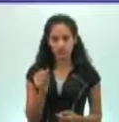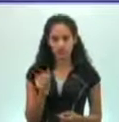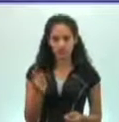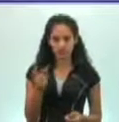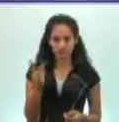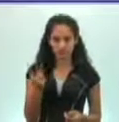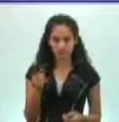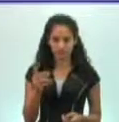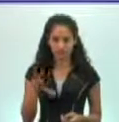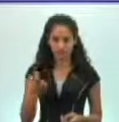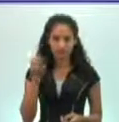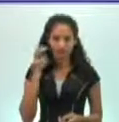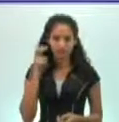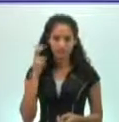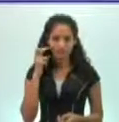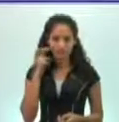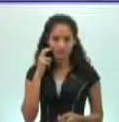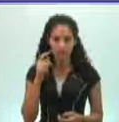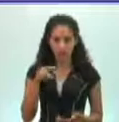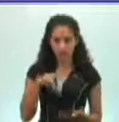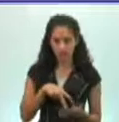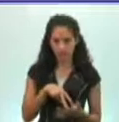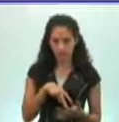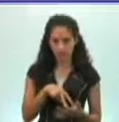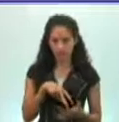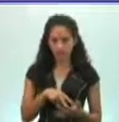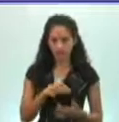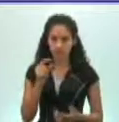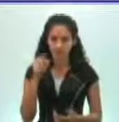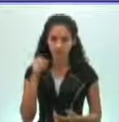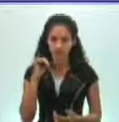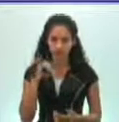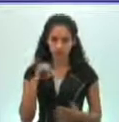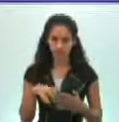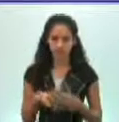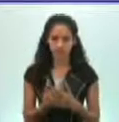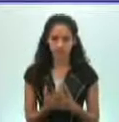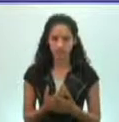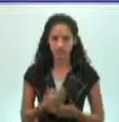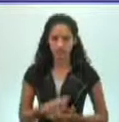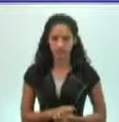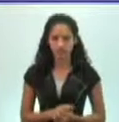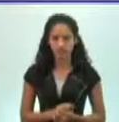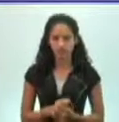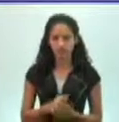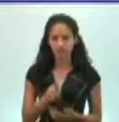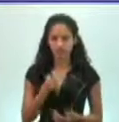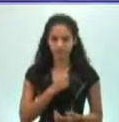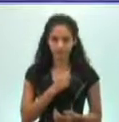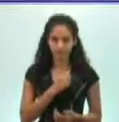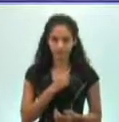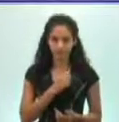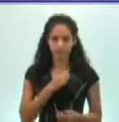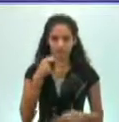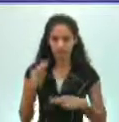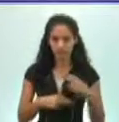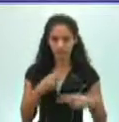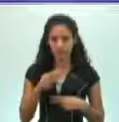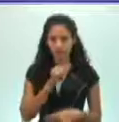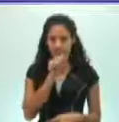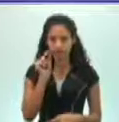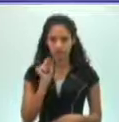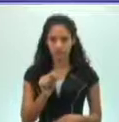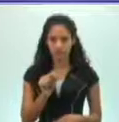pasajeros trasladados desde esa parada durante esos 6 días? Te invito así a realizar